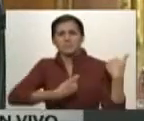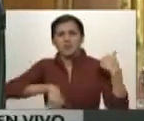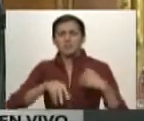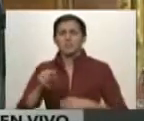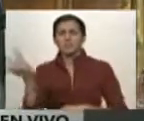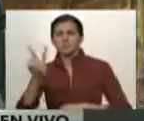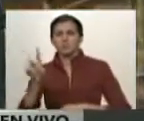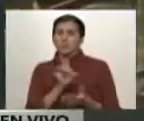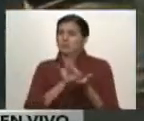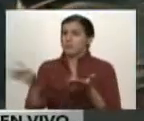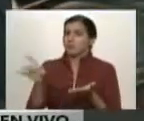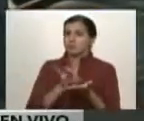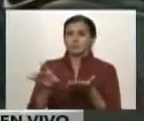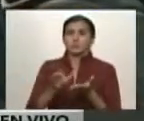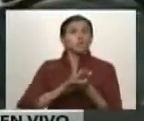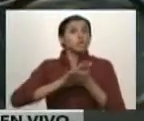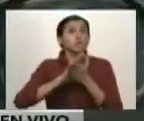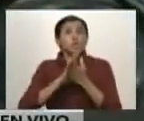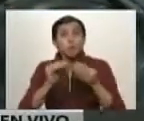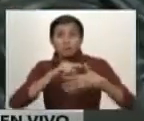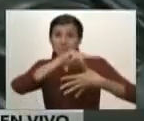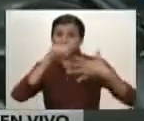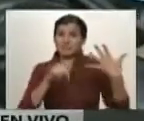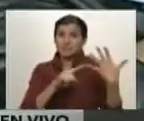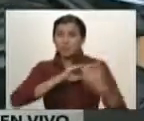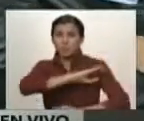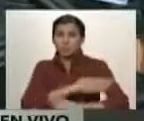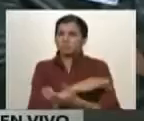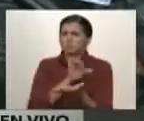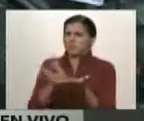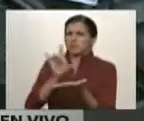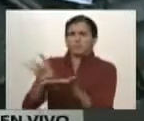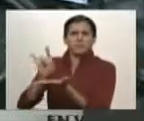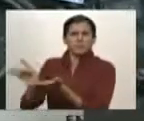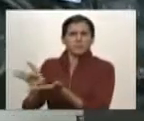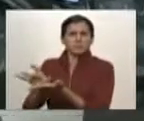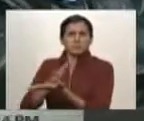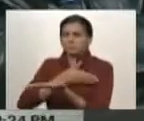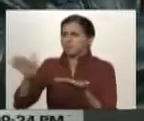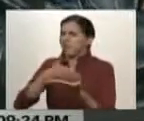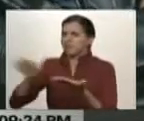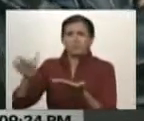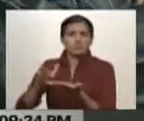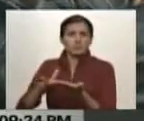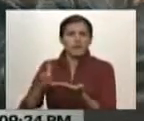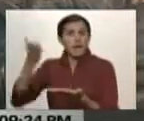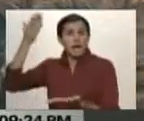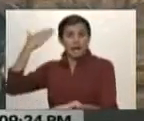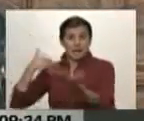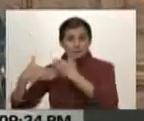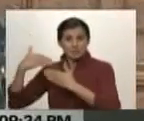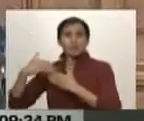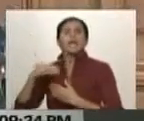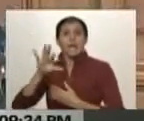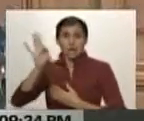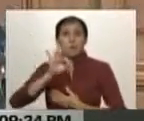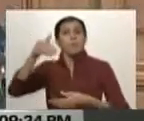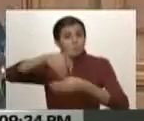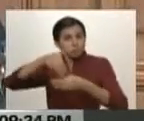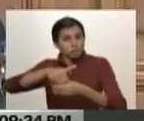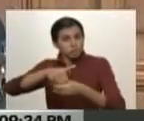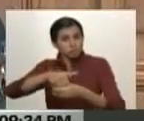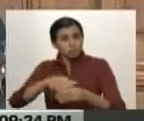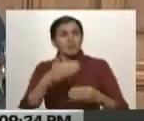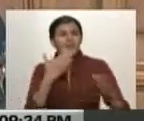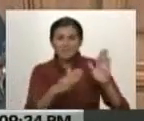destituyeron todo el poder a todos resident lo que habíamos elegido por esta constitución